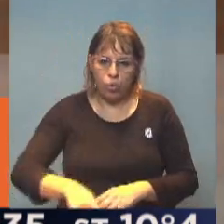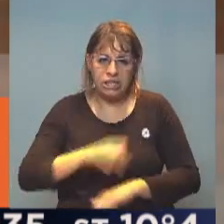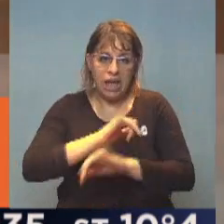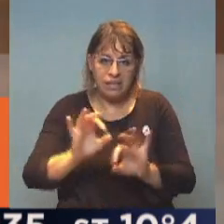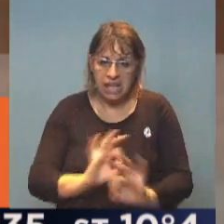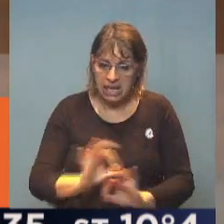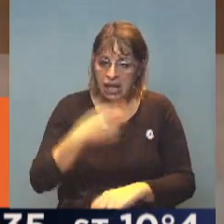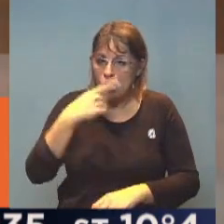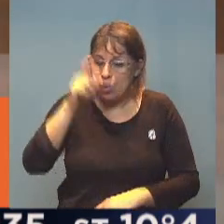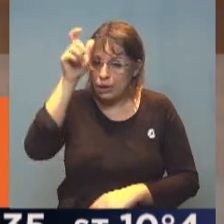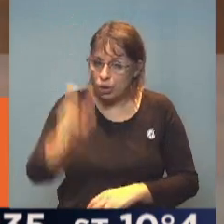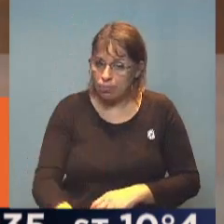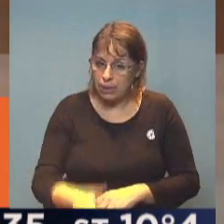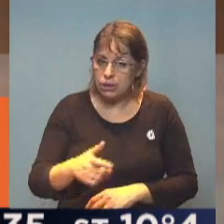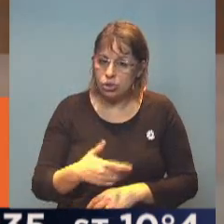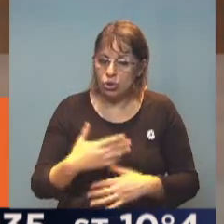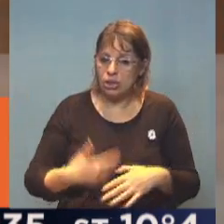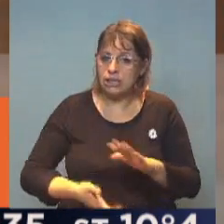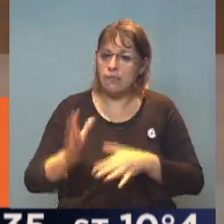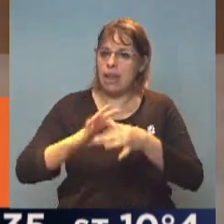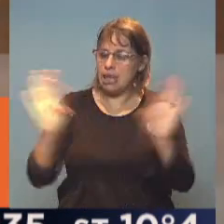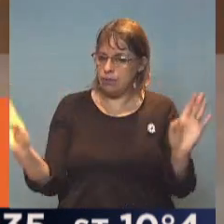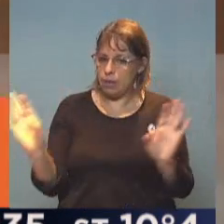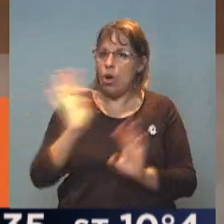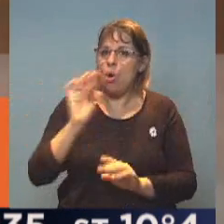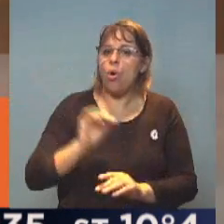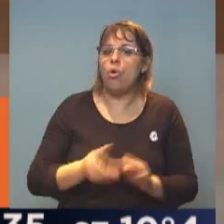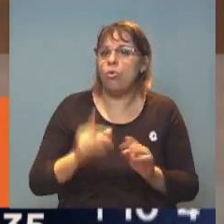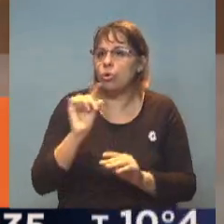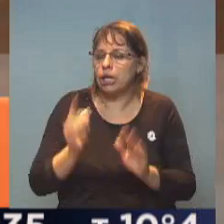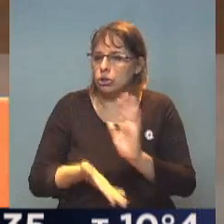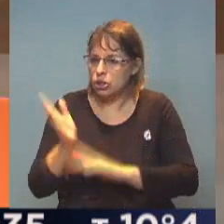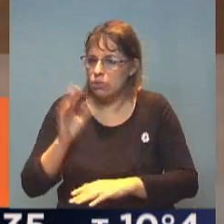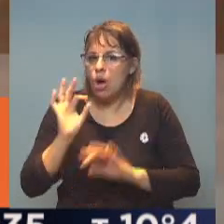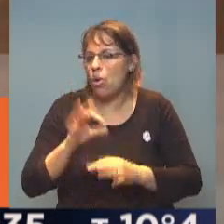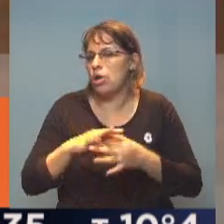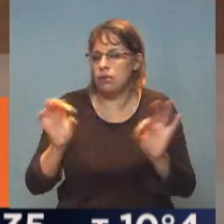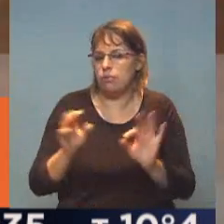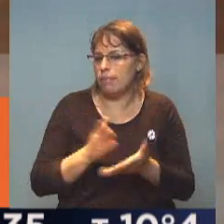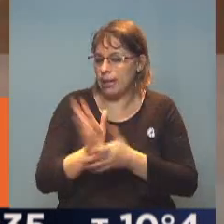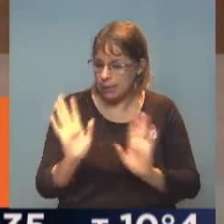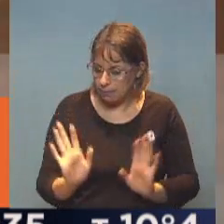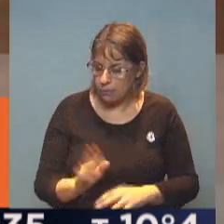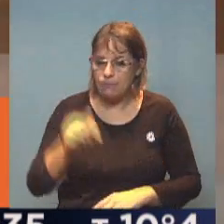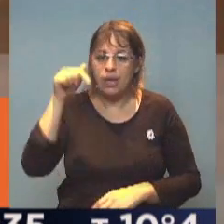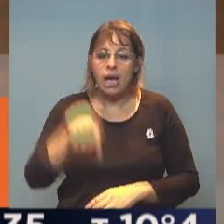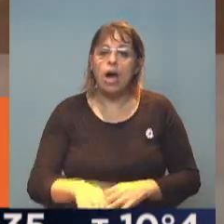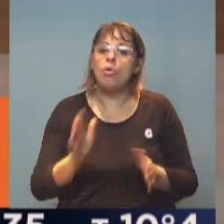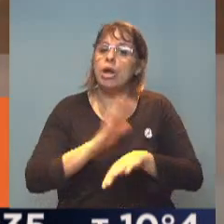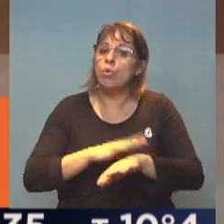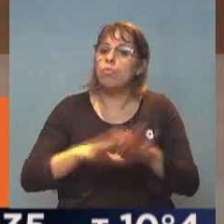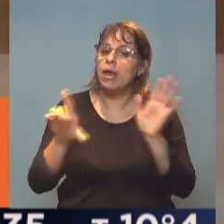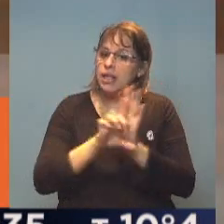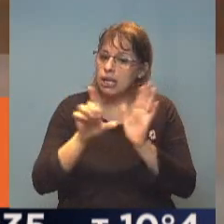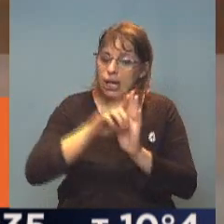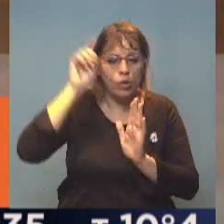avisaba cuando esa persona accedí a una libertad condicional una salida transitoria o una libertad plena y ahora con este paquete de leyes el juez